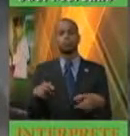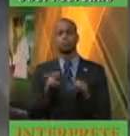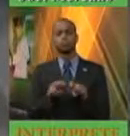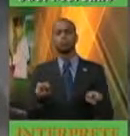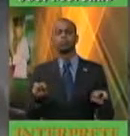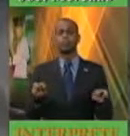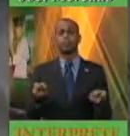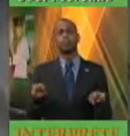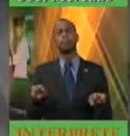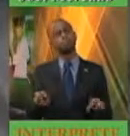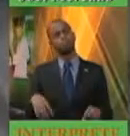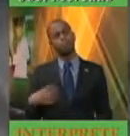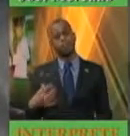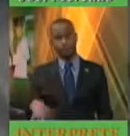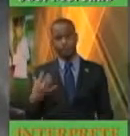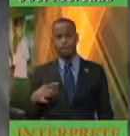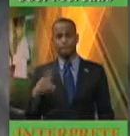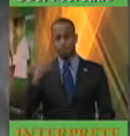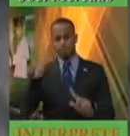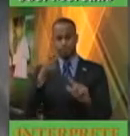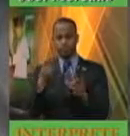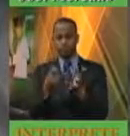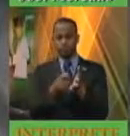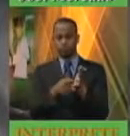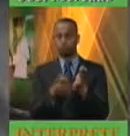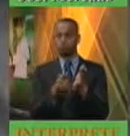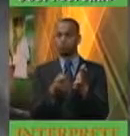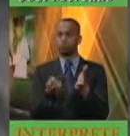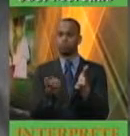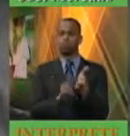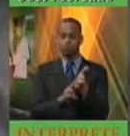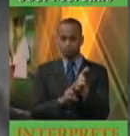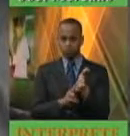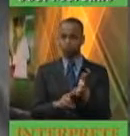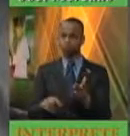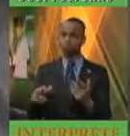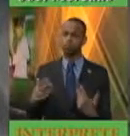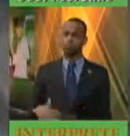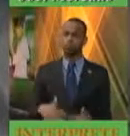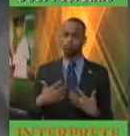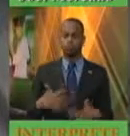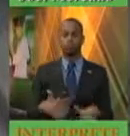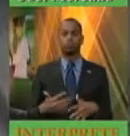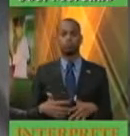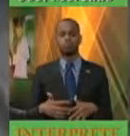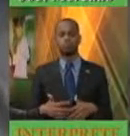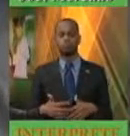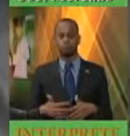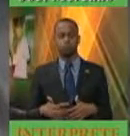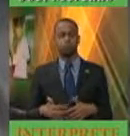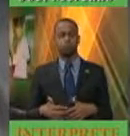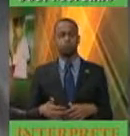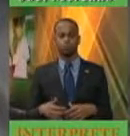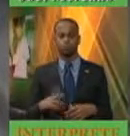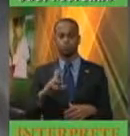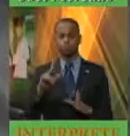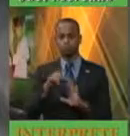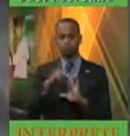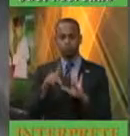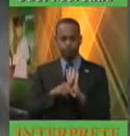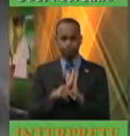ahí acudieron para firmar ese convenio de compromisos y